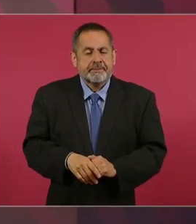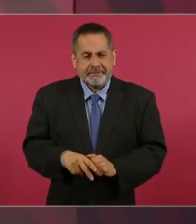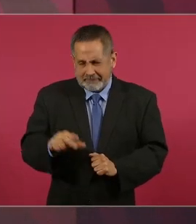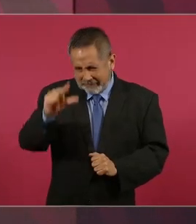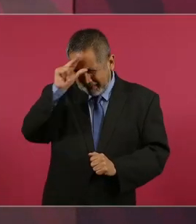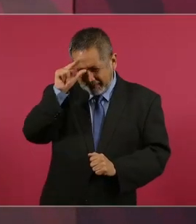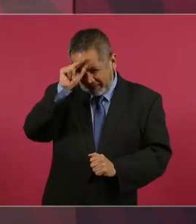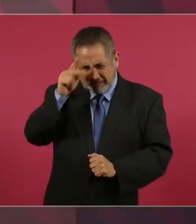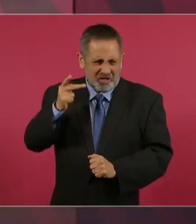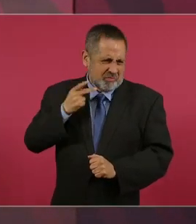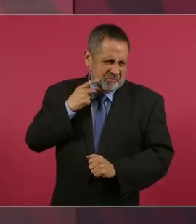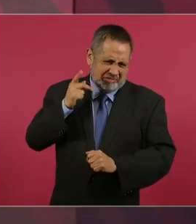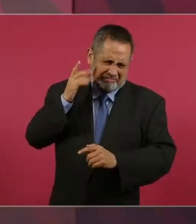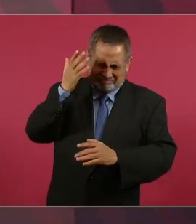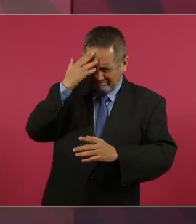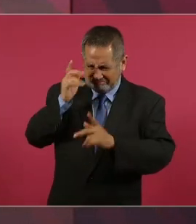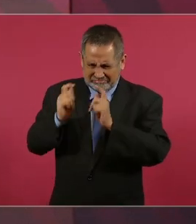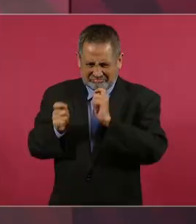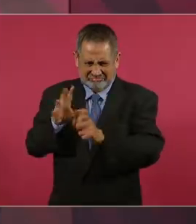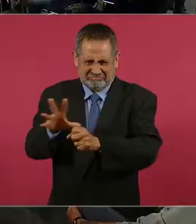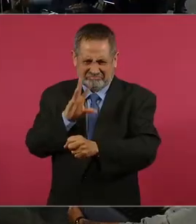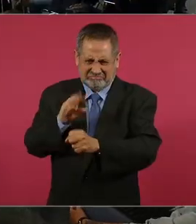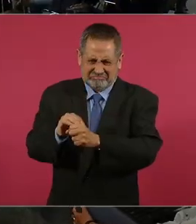intelectual político